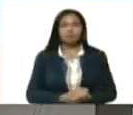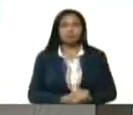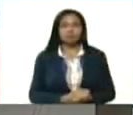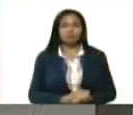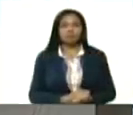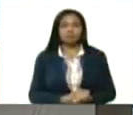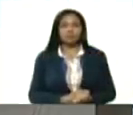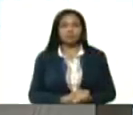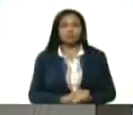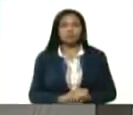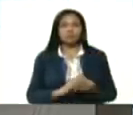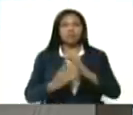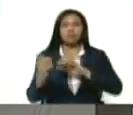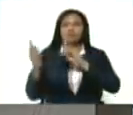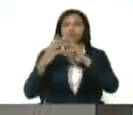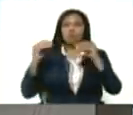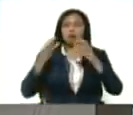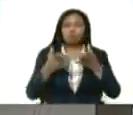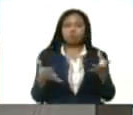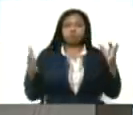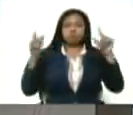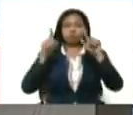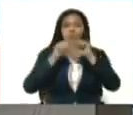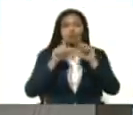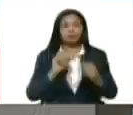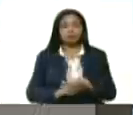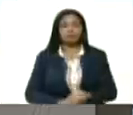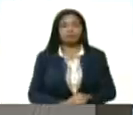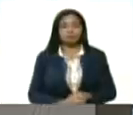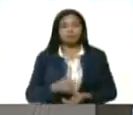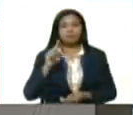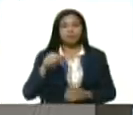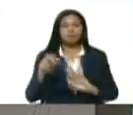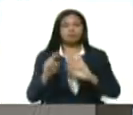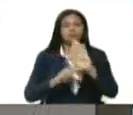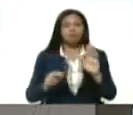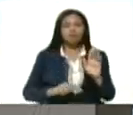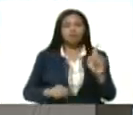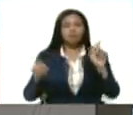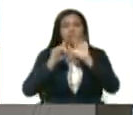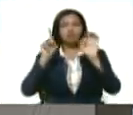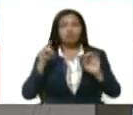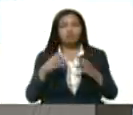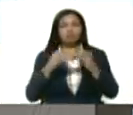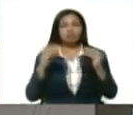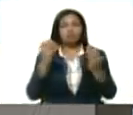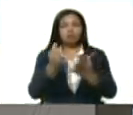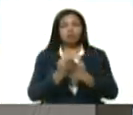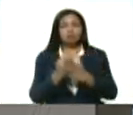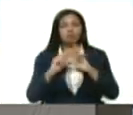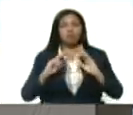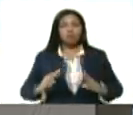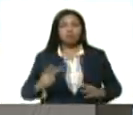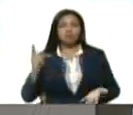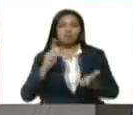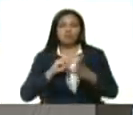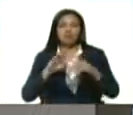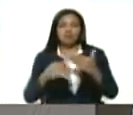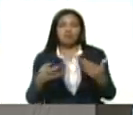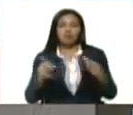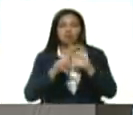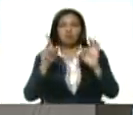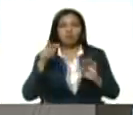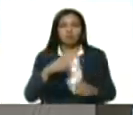para enfrentar la pandemia y también instrumentar todas las ayudas humanitarias que han llegado, como las que han